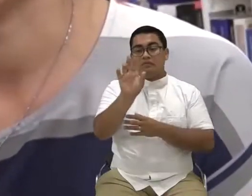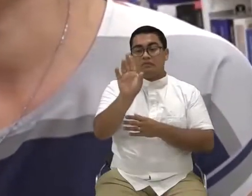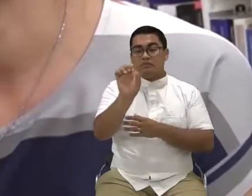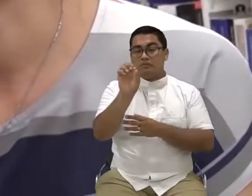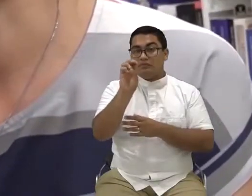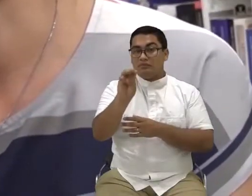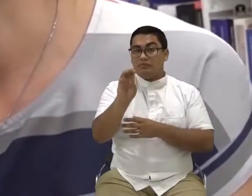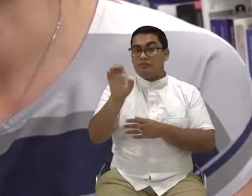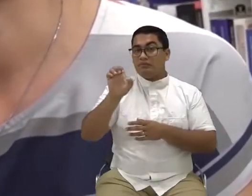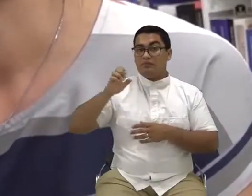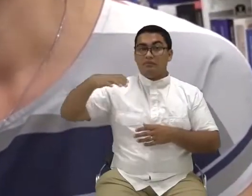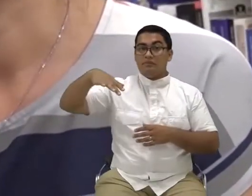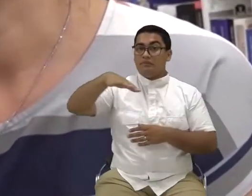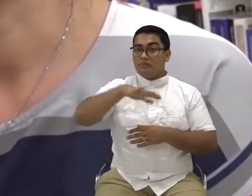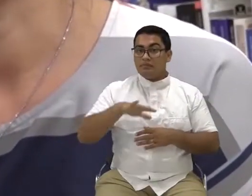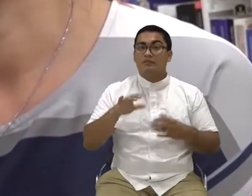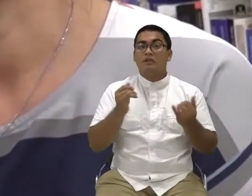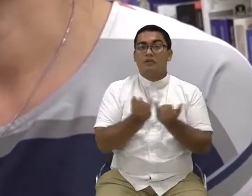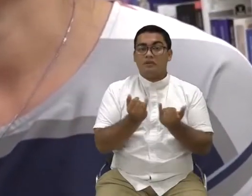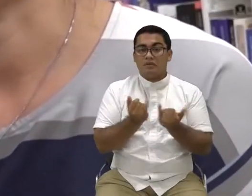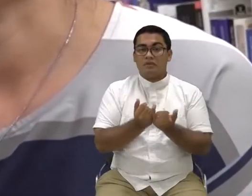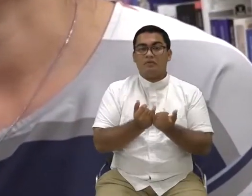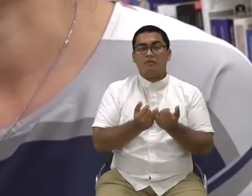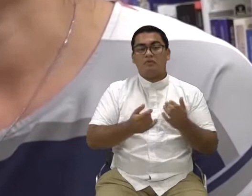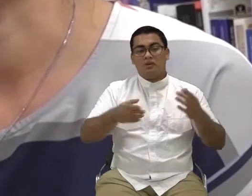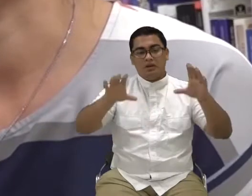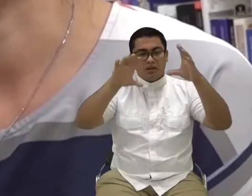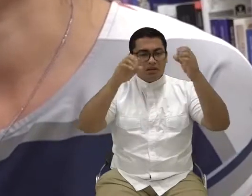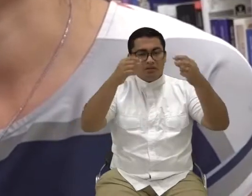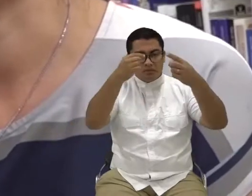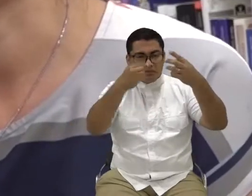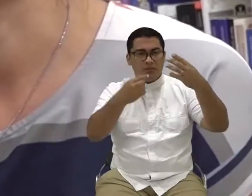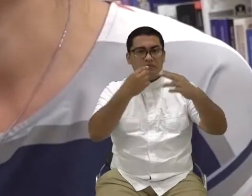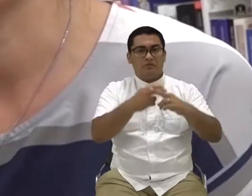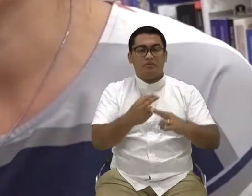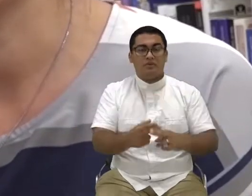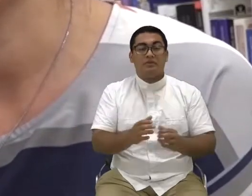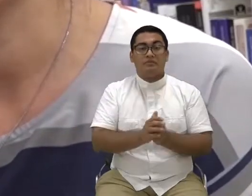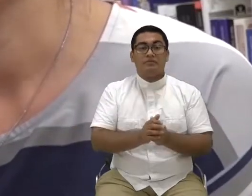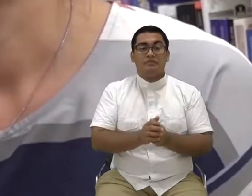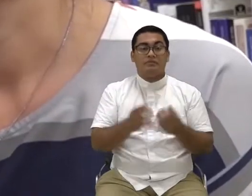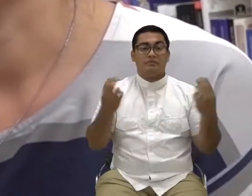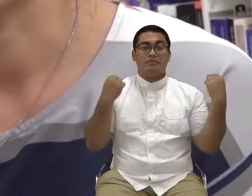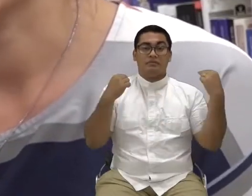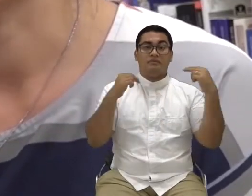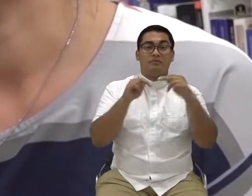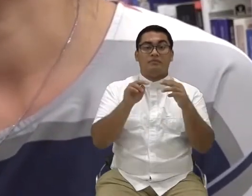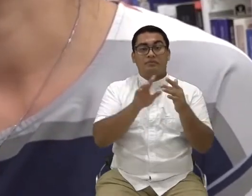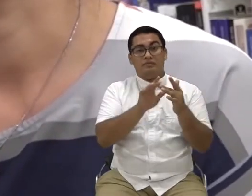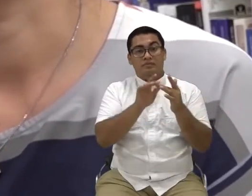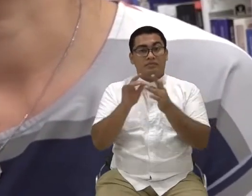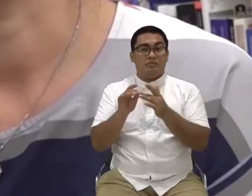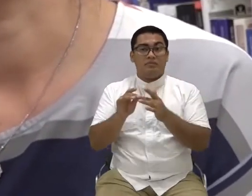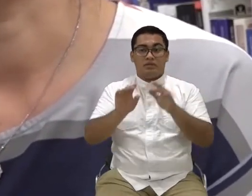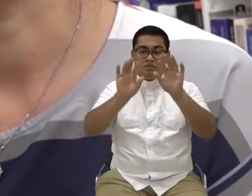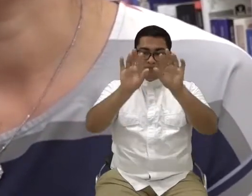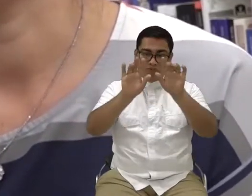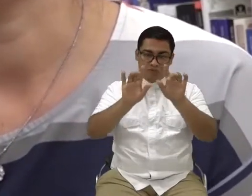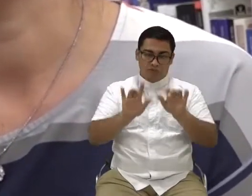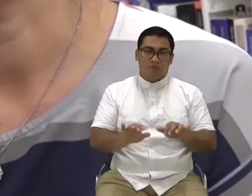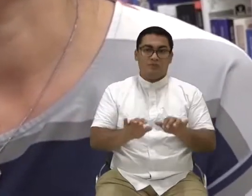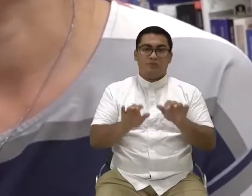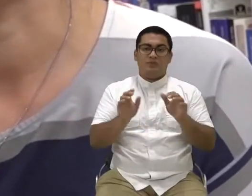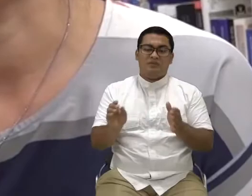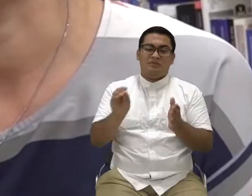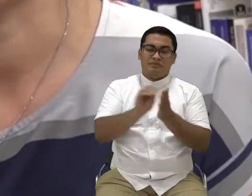FAREM Estelí, otras facultades que también tienen una oferta académica. La maestría en línea también la pueden acceder a través de la